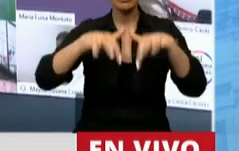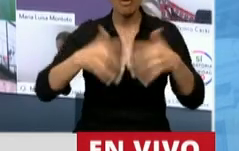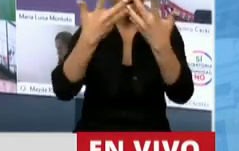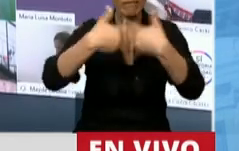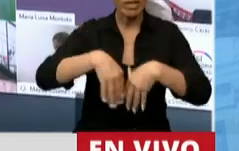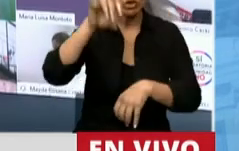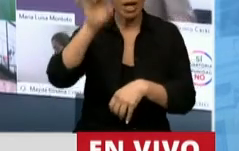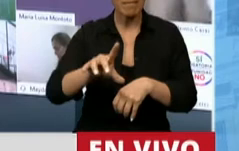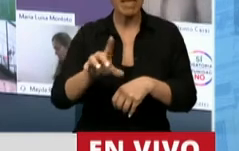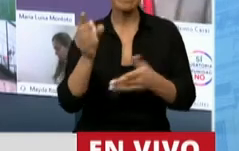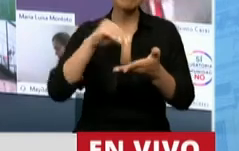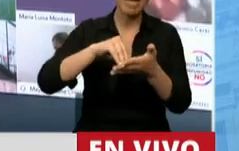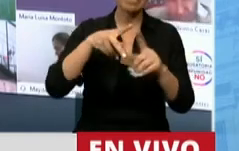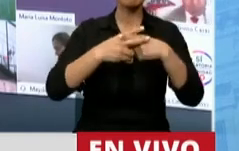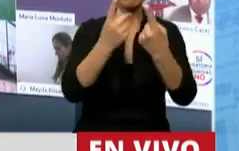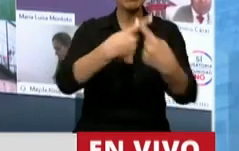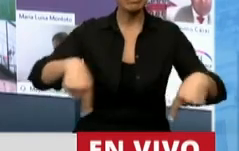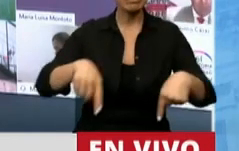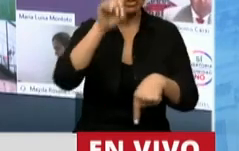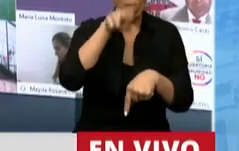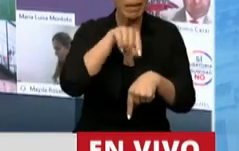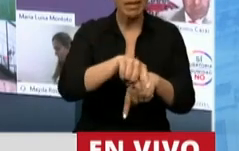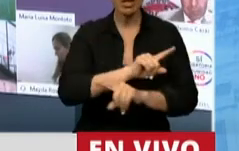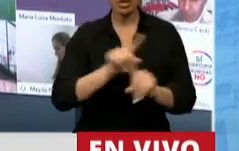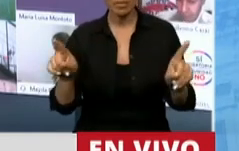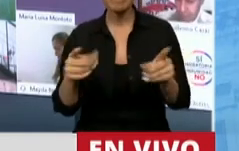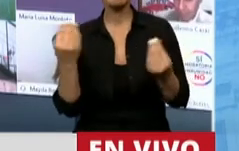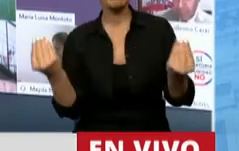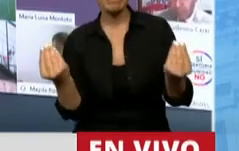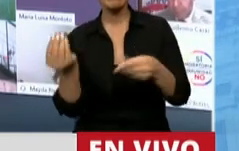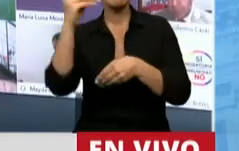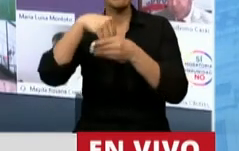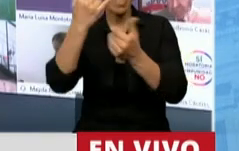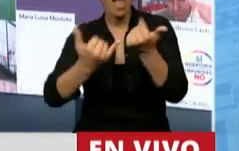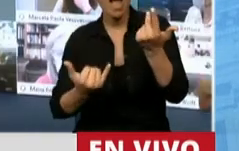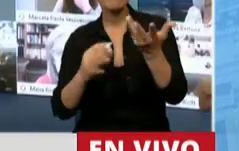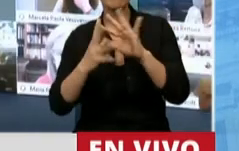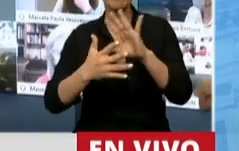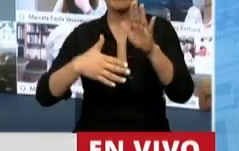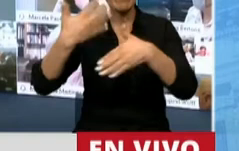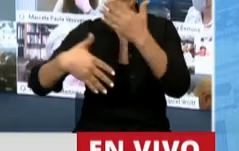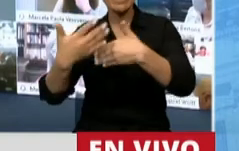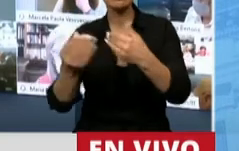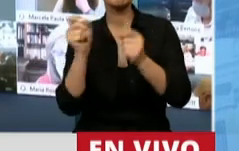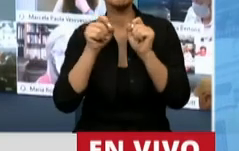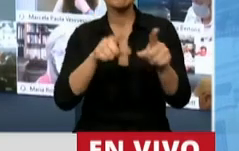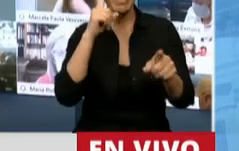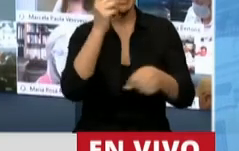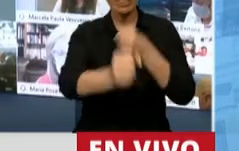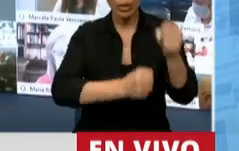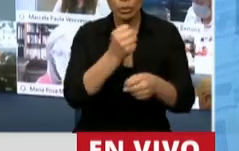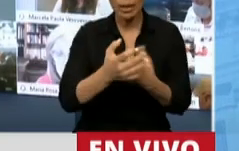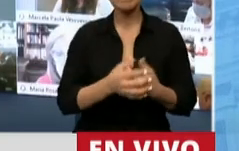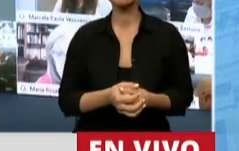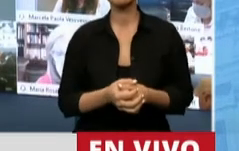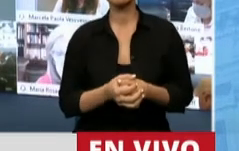servicios informáticos, sino que está involucrada en los desarrollos industriales.